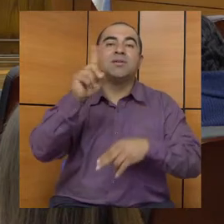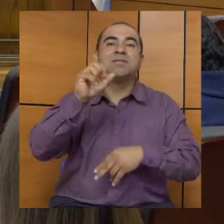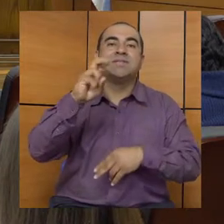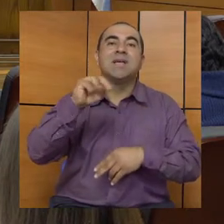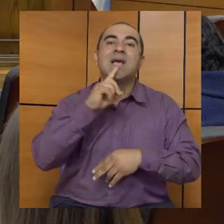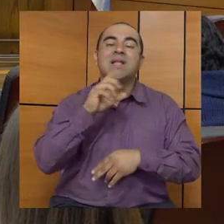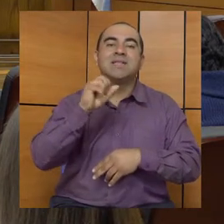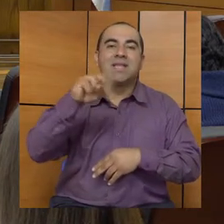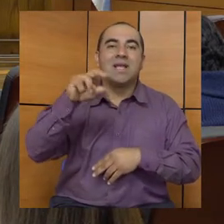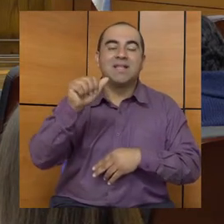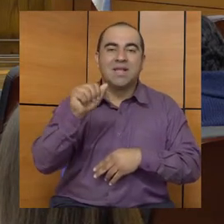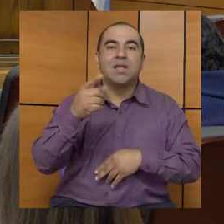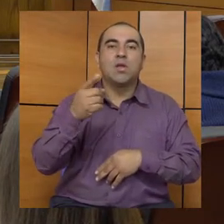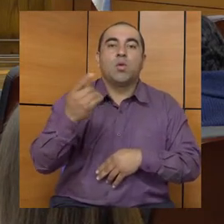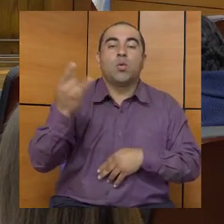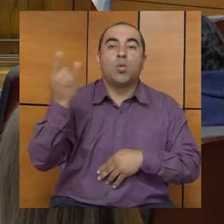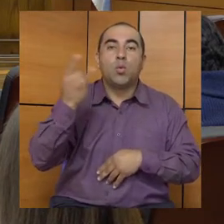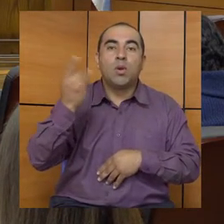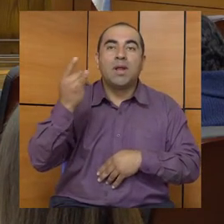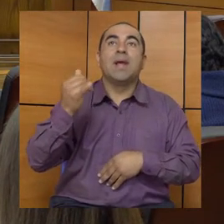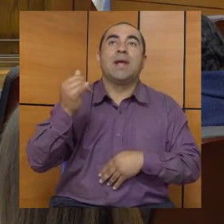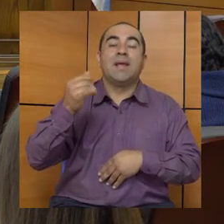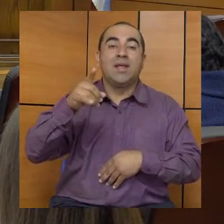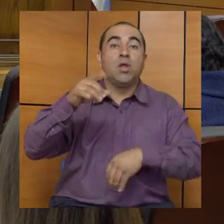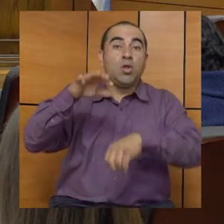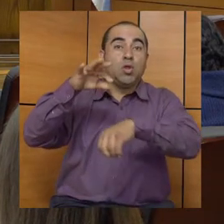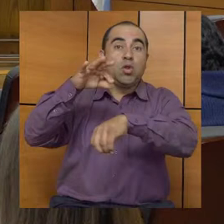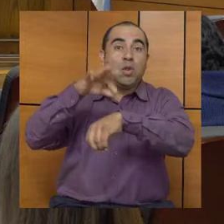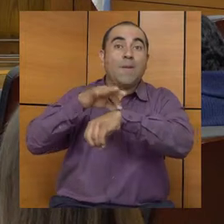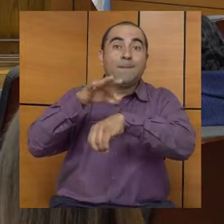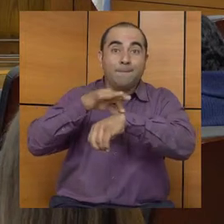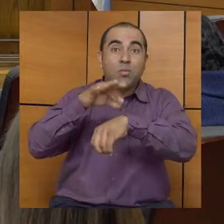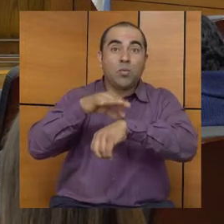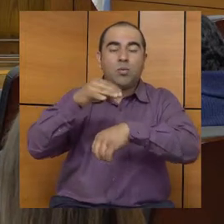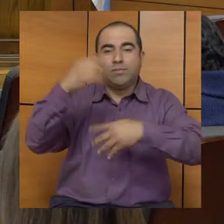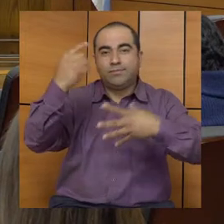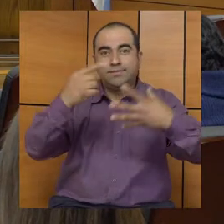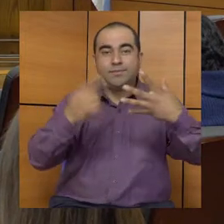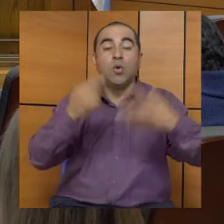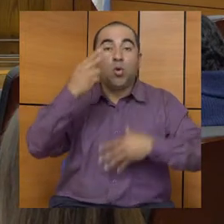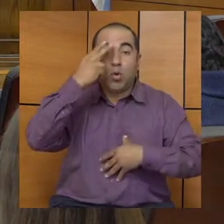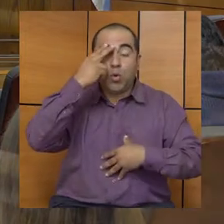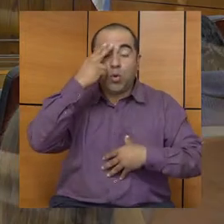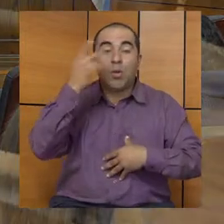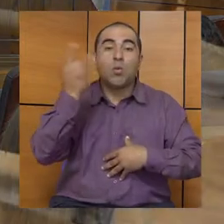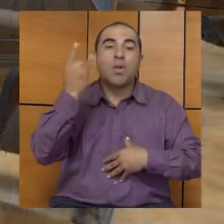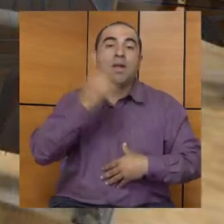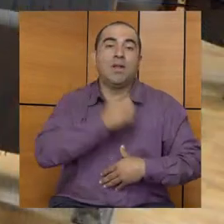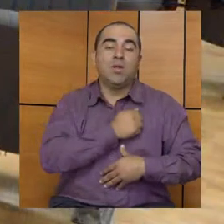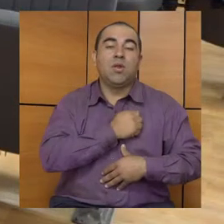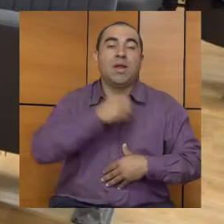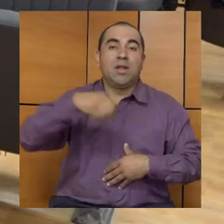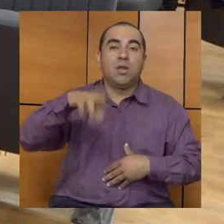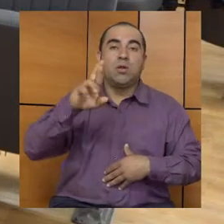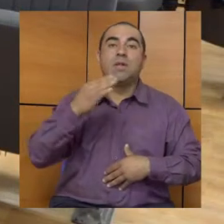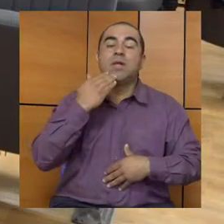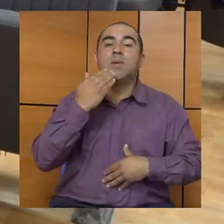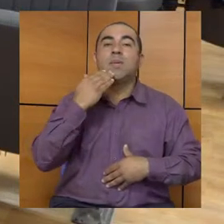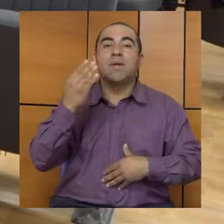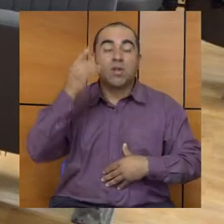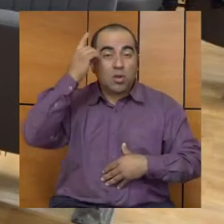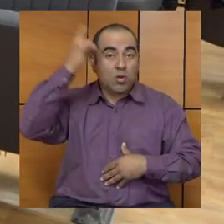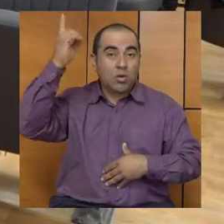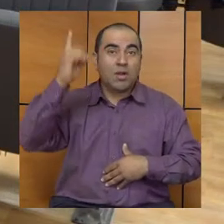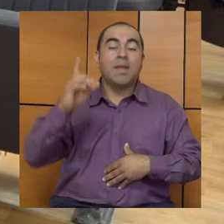Salud Pública de la Facultad de Medicina de la Universidad Católica del Norte, sede Coquimbo. Saludamos a la doctora